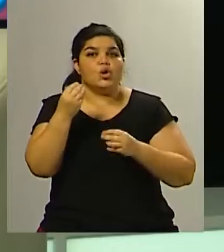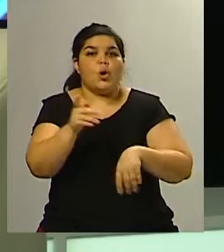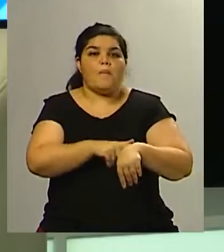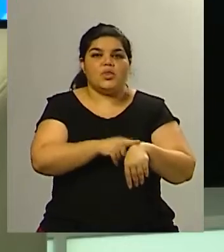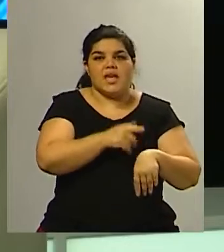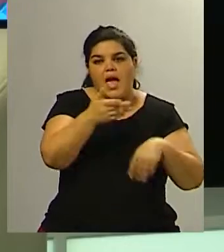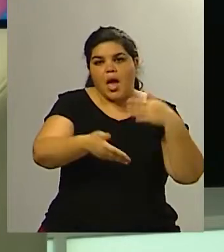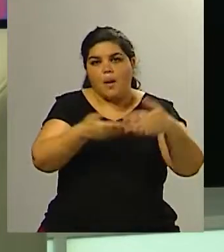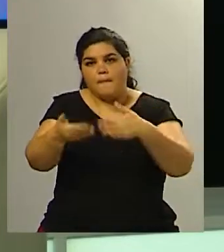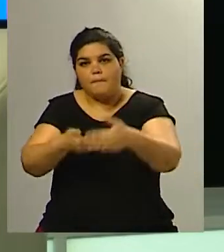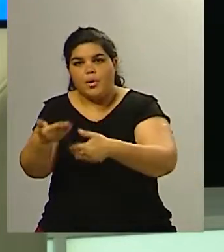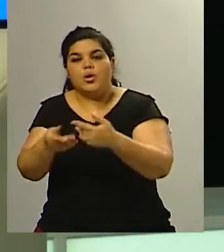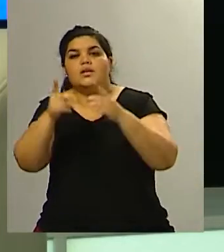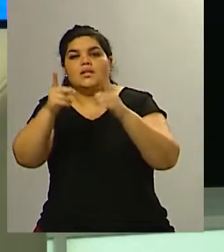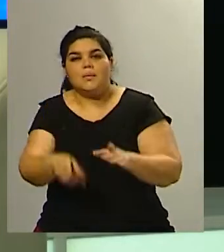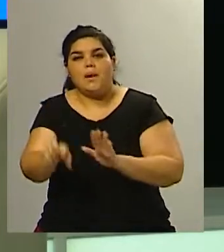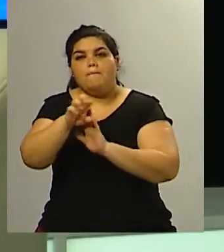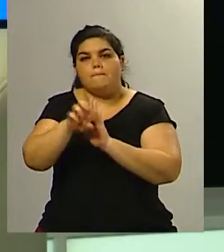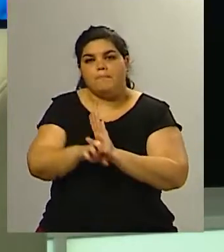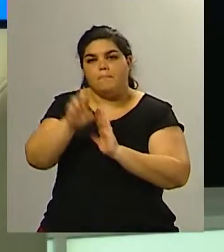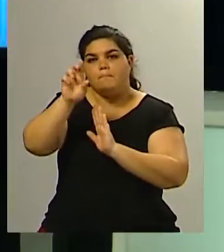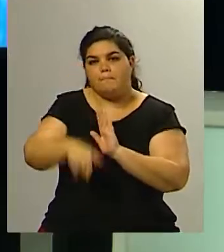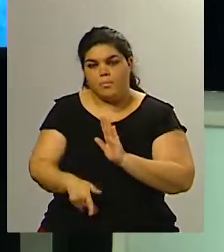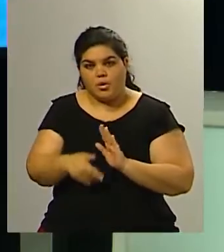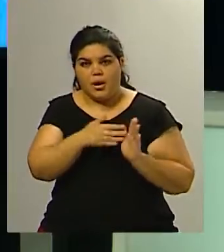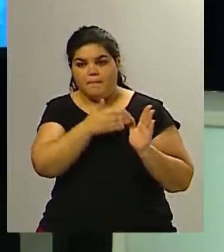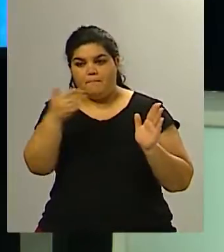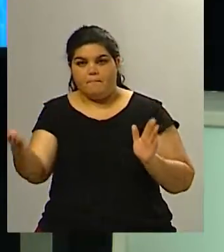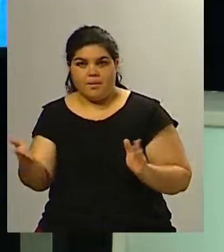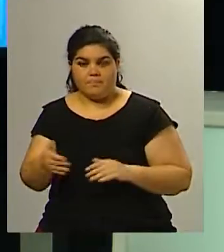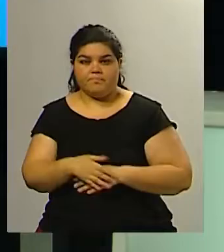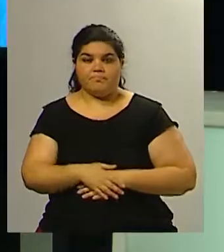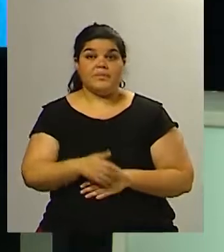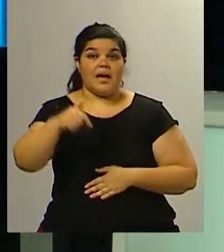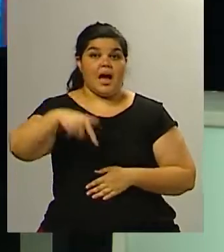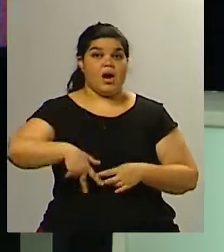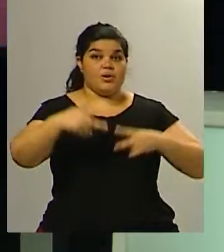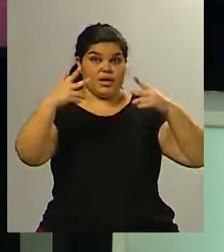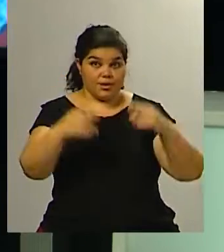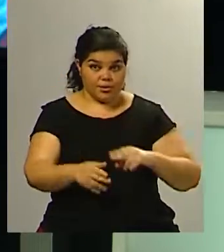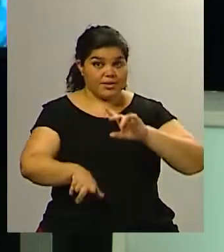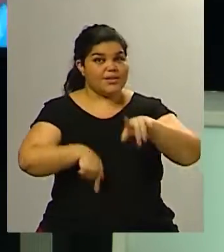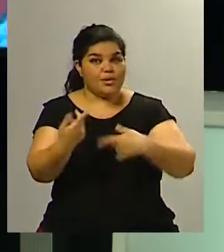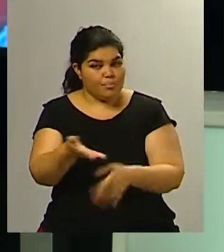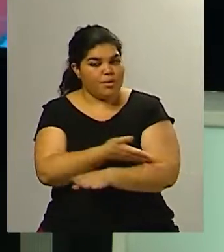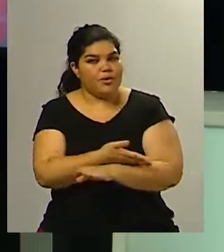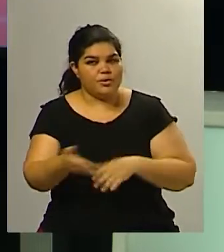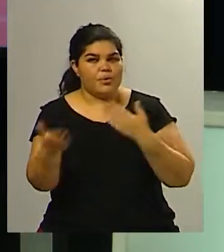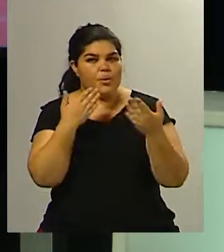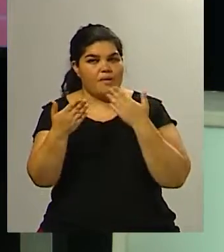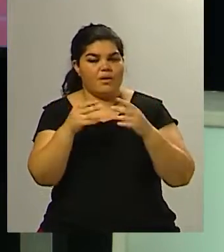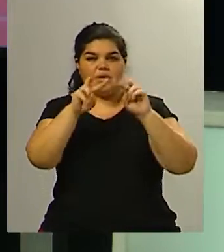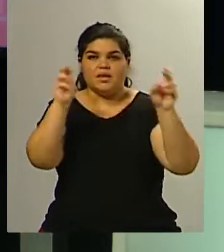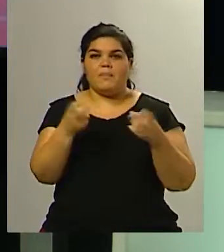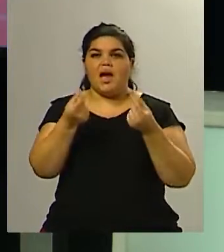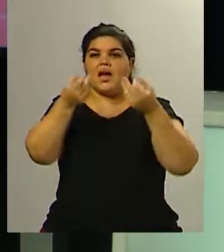y en función también de los diferentes programas o medidas que se van implementando. Romina, vamos a ir a una pausa, bueno. ¿sí? Y enseguida seguimos hablando de la calidad